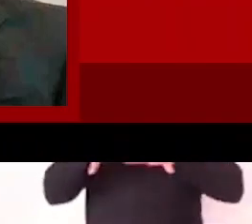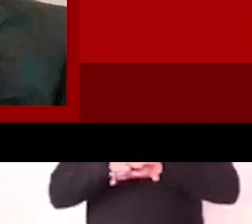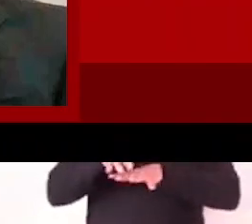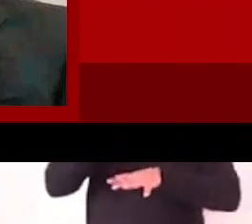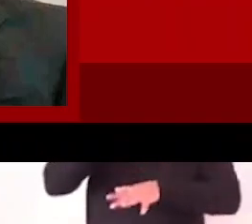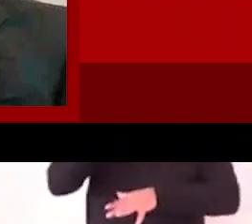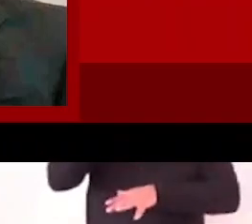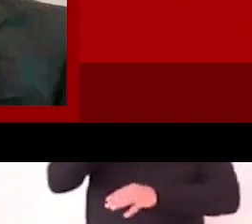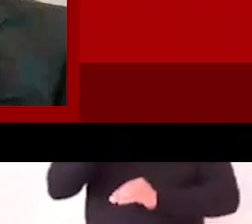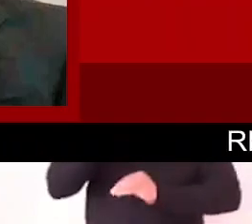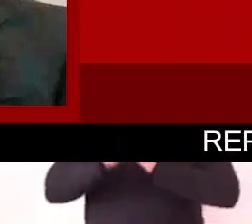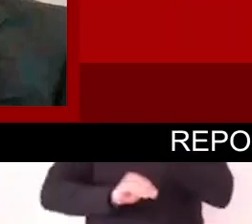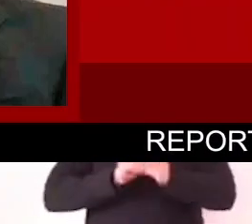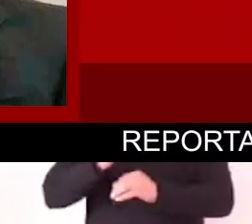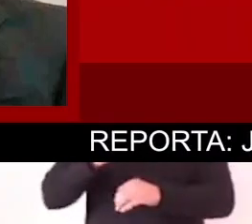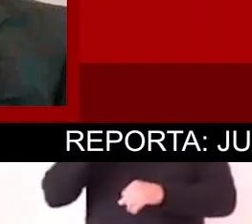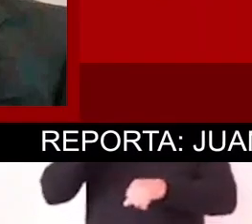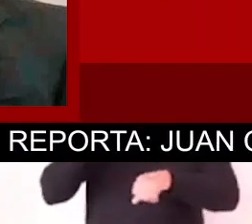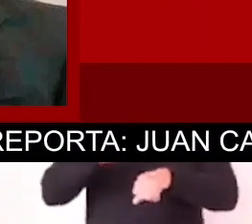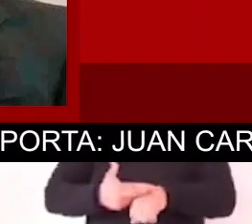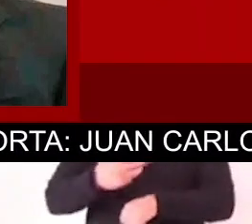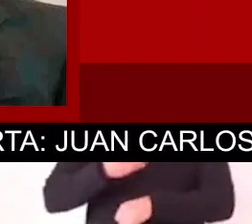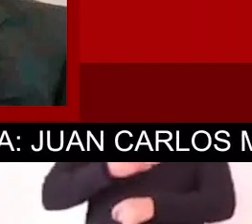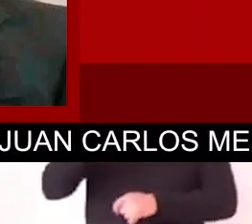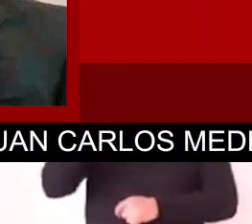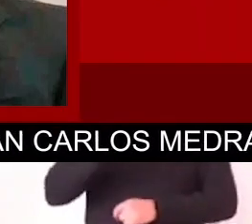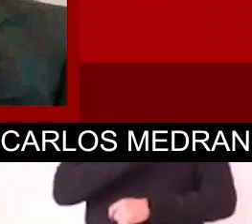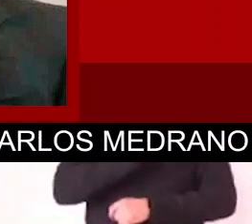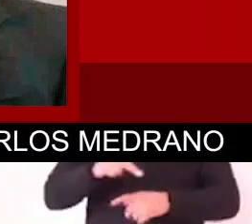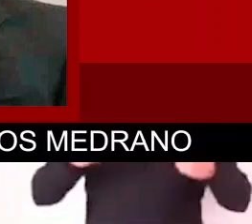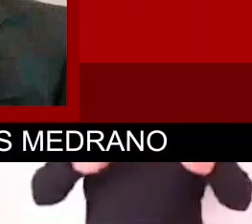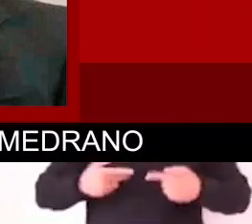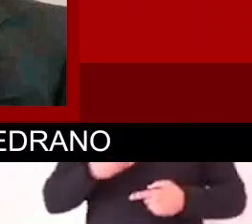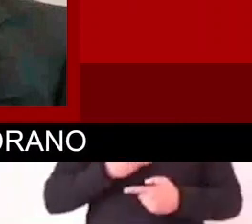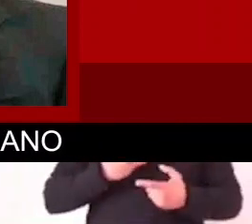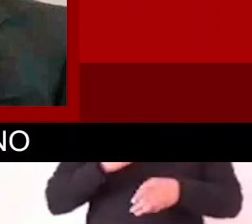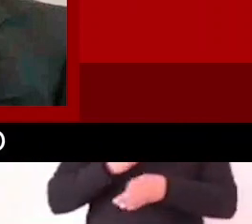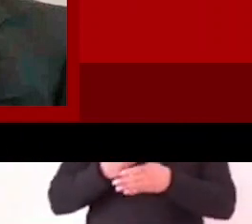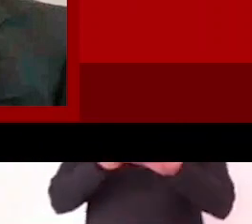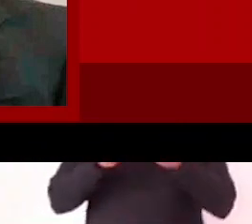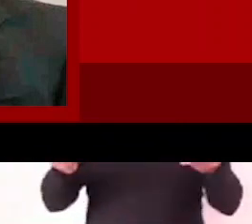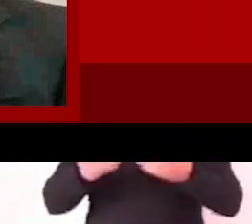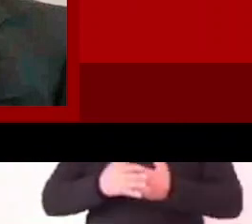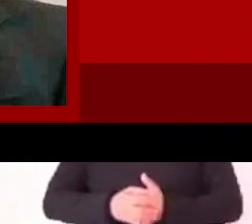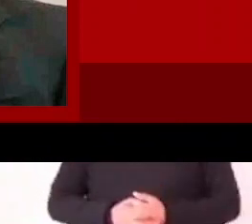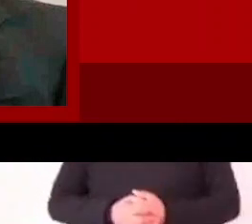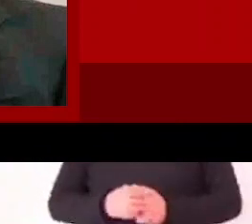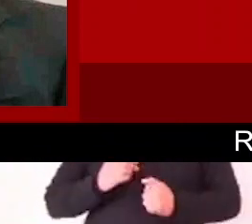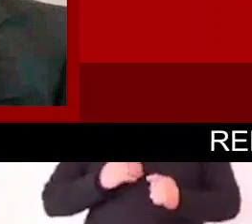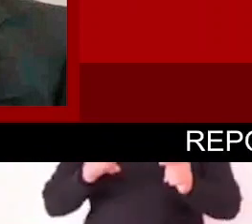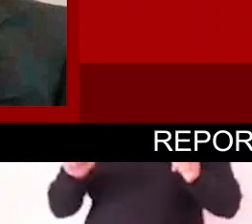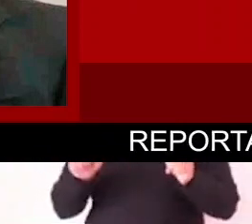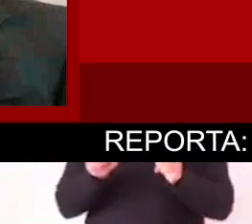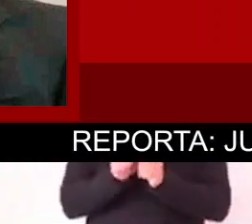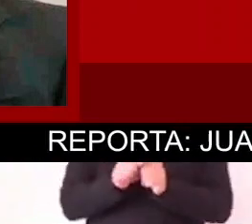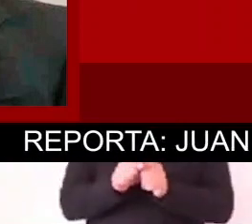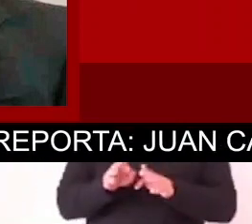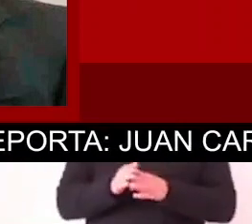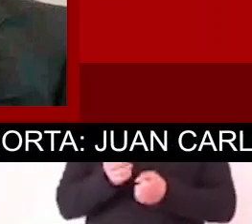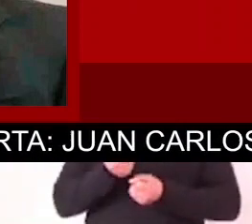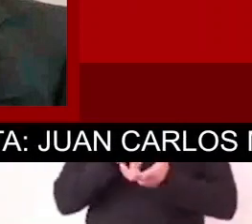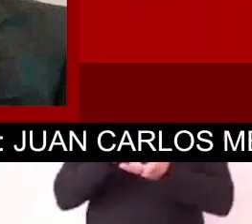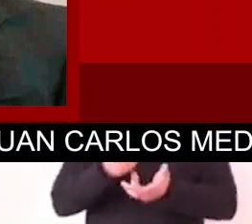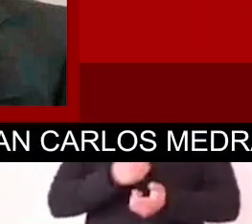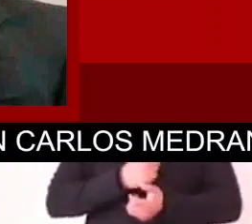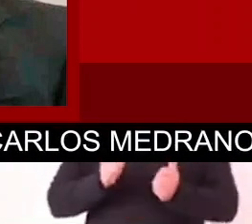del trabajo de la revolución democrática y de morena recriminaron la presentación de cifras alegres cuando las realidades que la economía en las